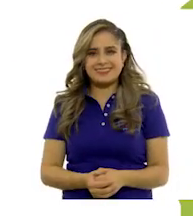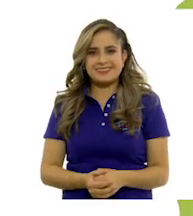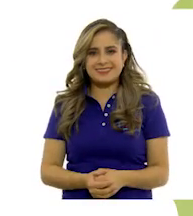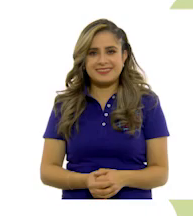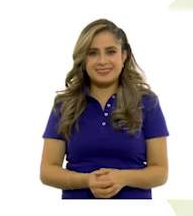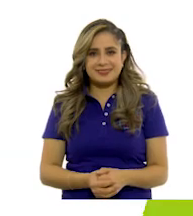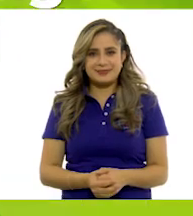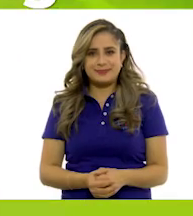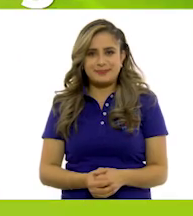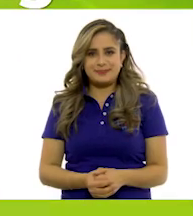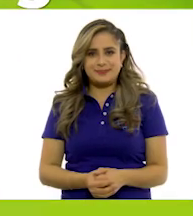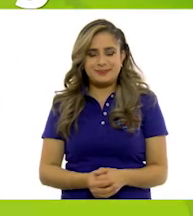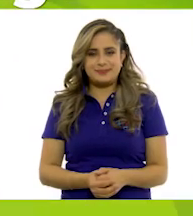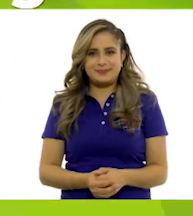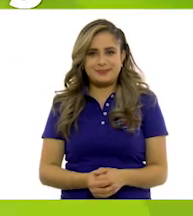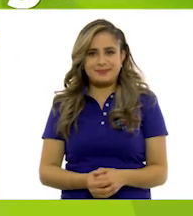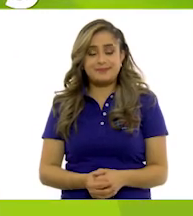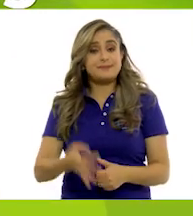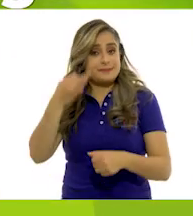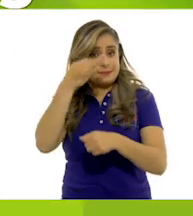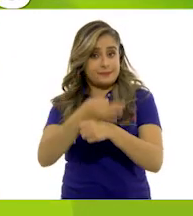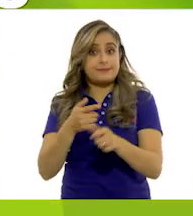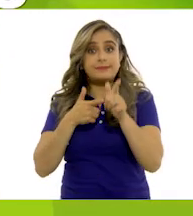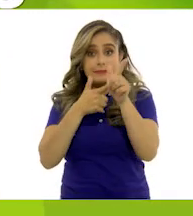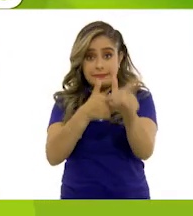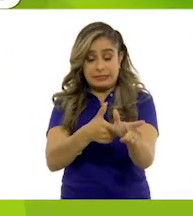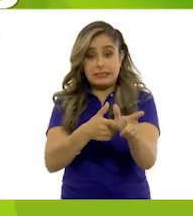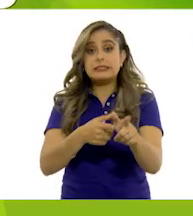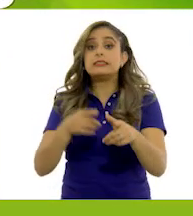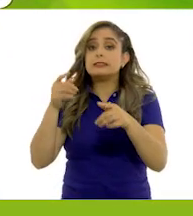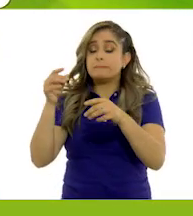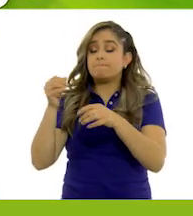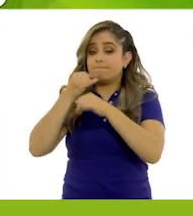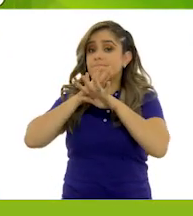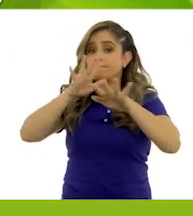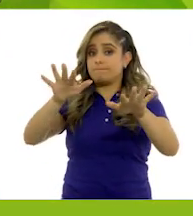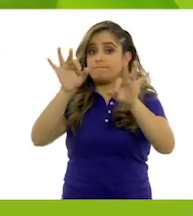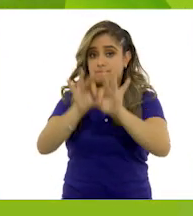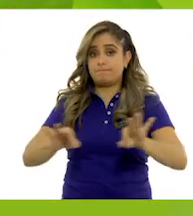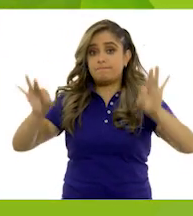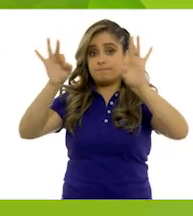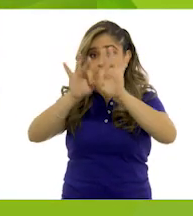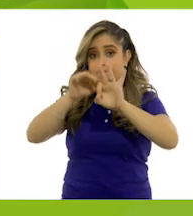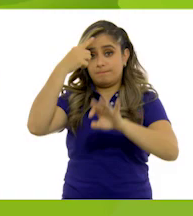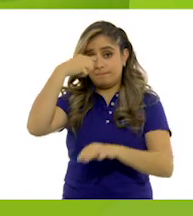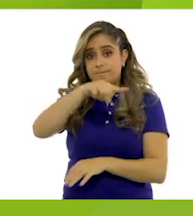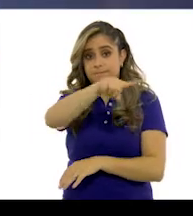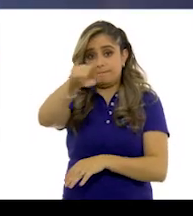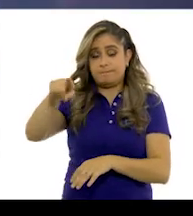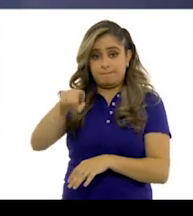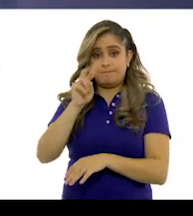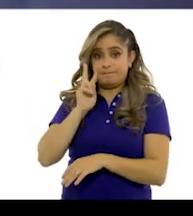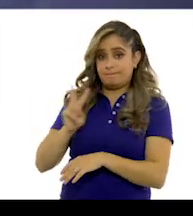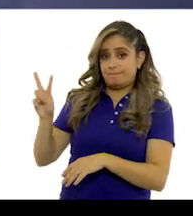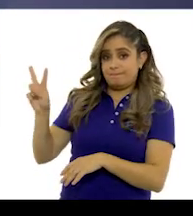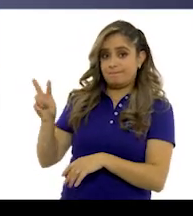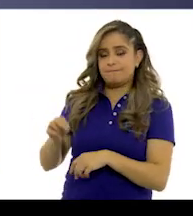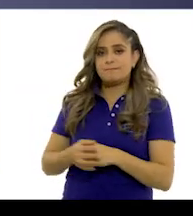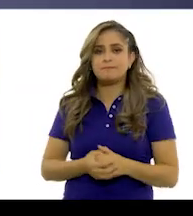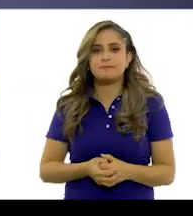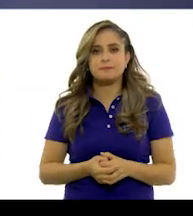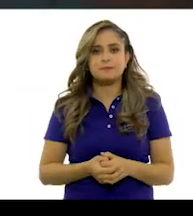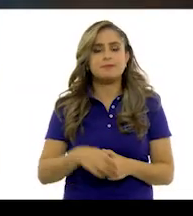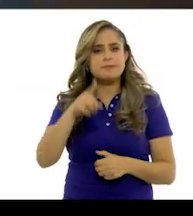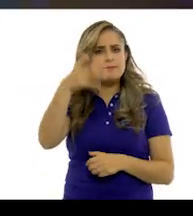aprendeencasa.cep.gov.mx. A continuación tenemos algo muy importante para todos ustedes. Acompáñenos. Cuando